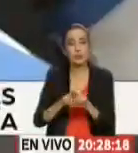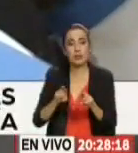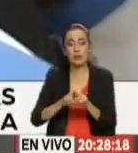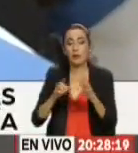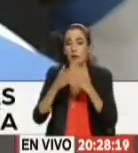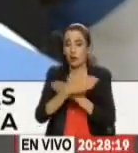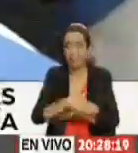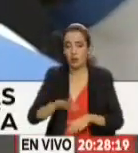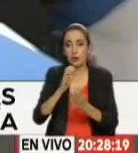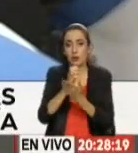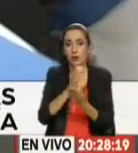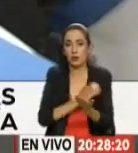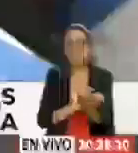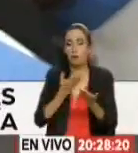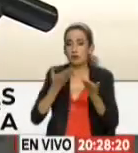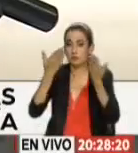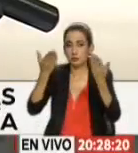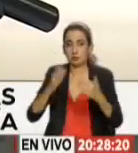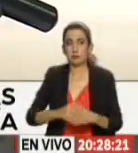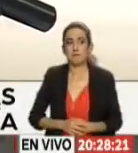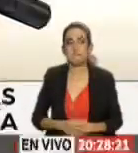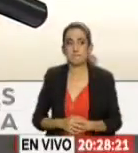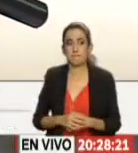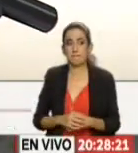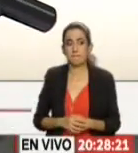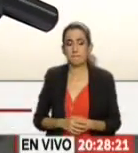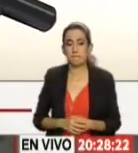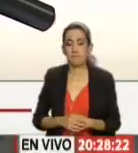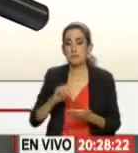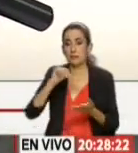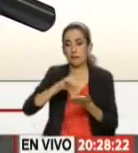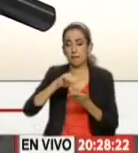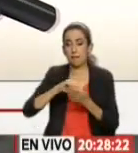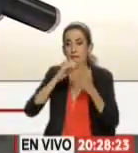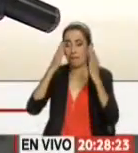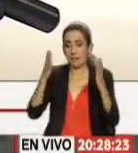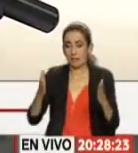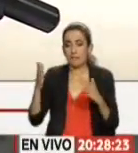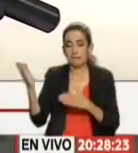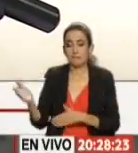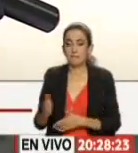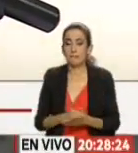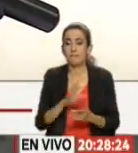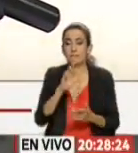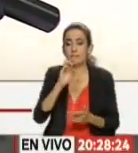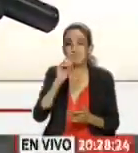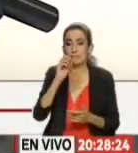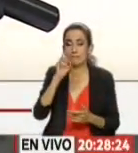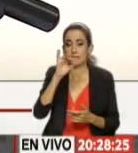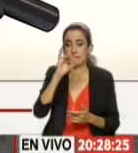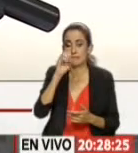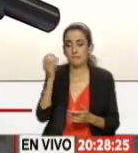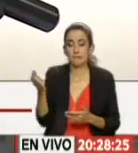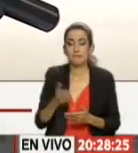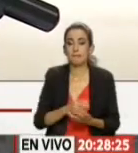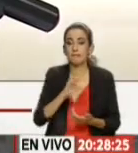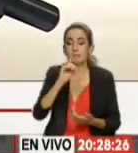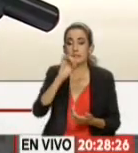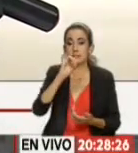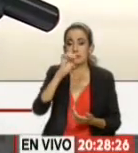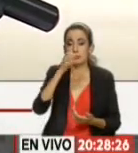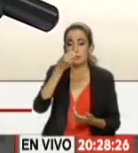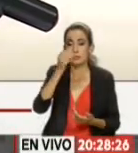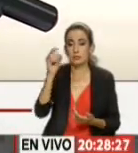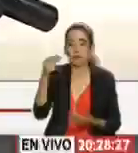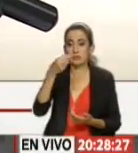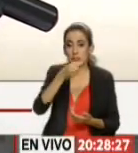final del concurso que selecciona al fiscal general. Del ciudadano Jorge Rodrigo Ortiz Barriga, del señor Diego Fernando Chimbo Villacorte, en